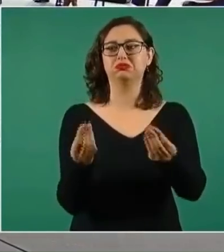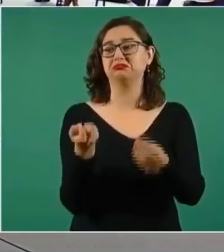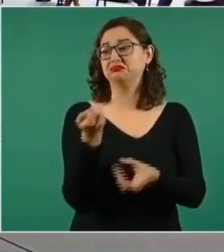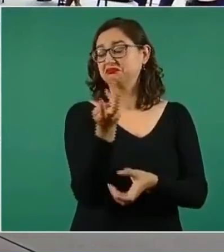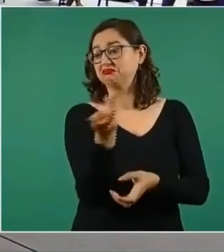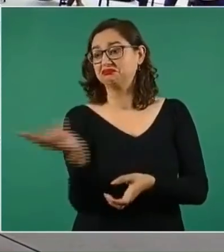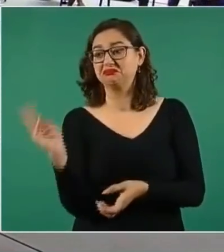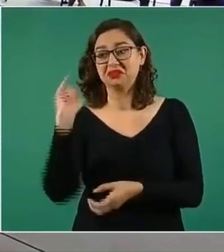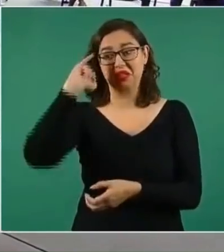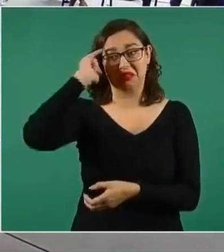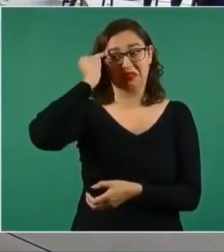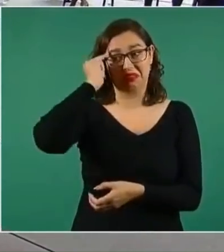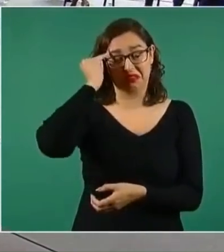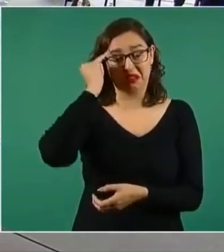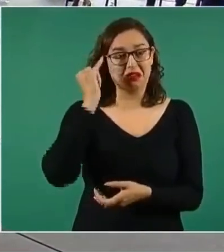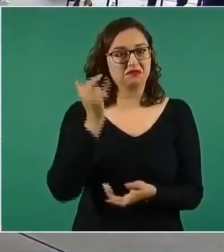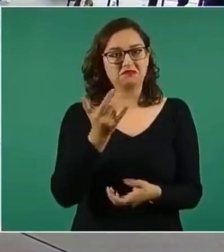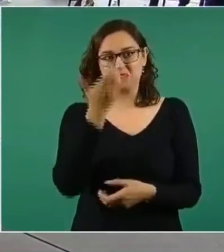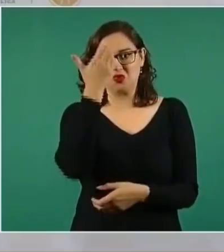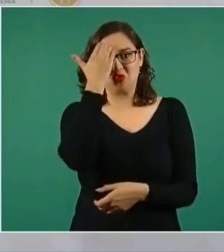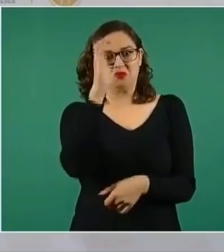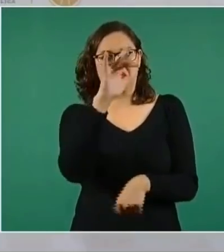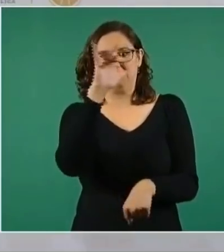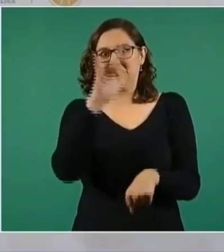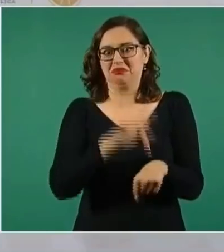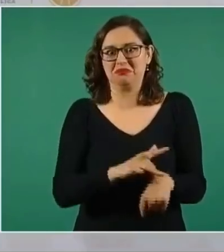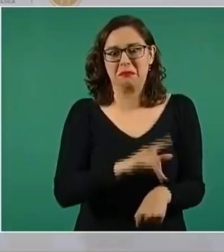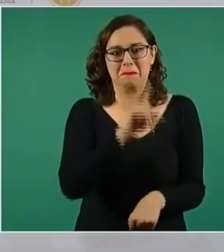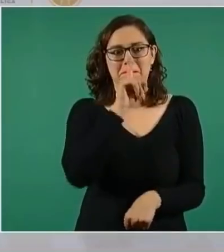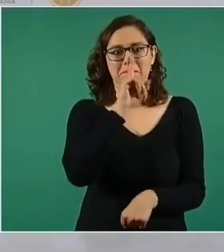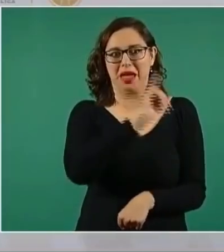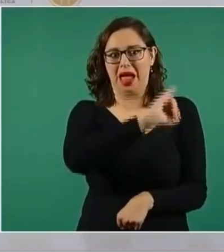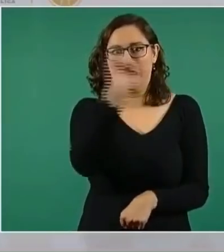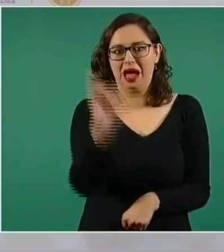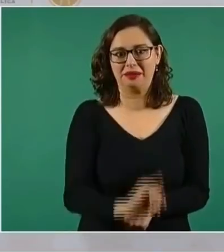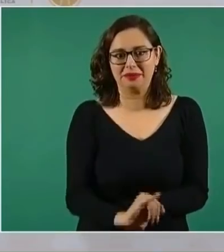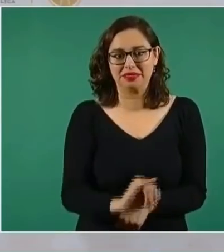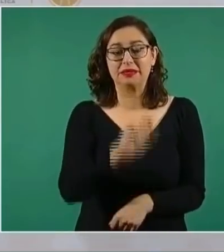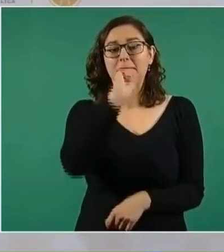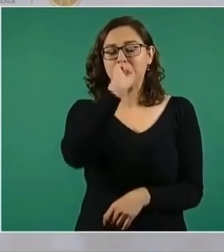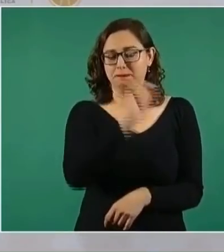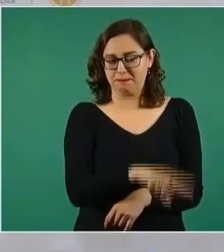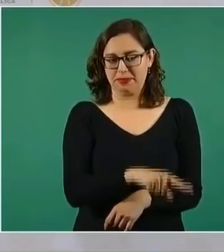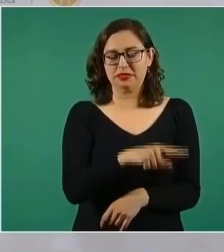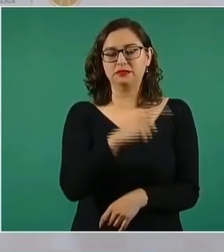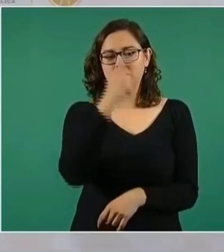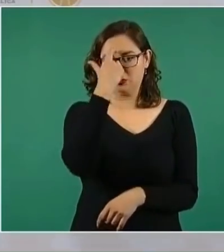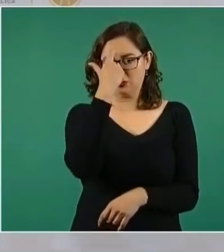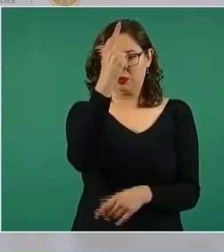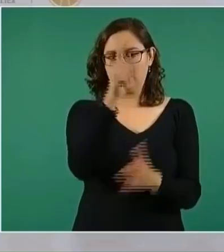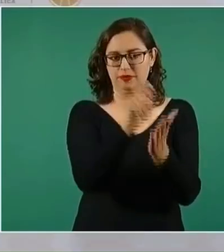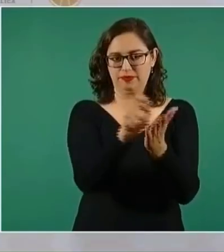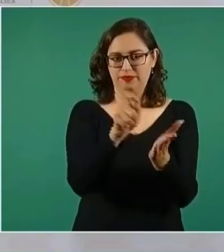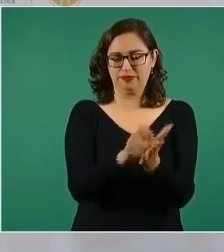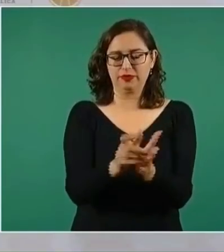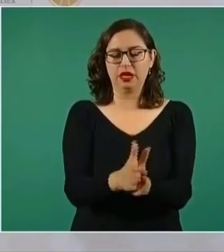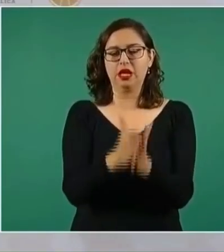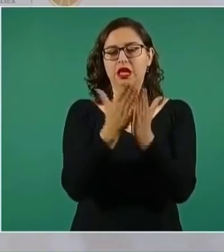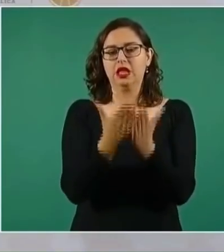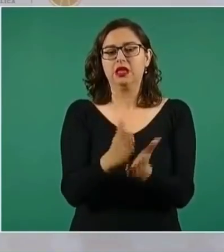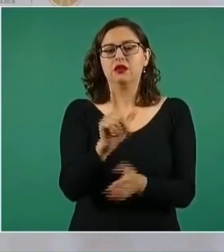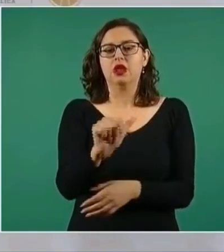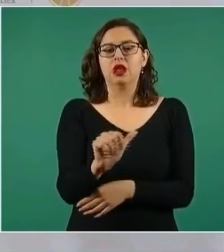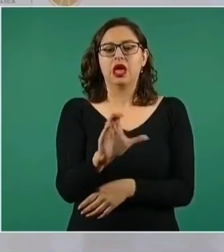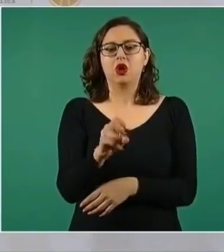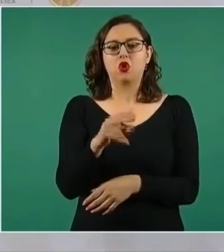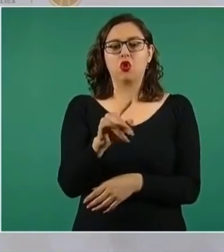tenían inmunidad. El mismo Semo, autor del libro La conquista, catástrofe